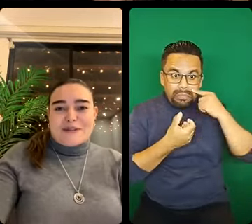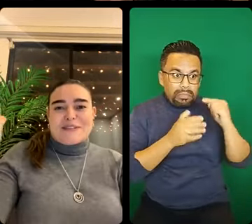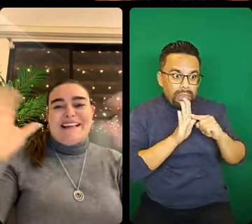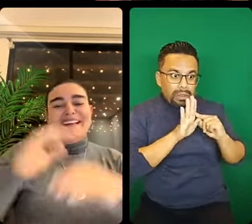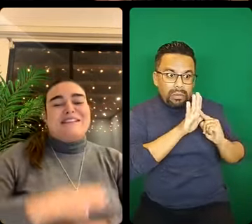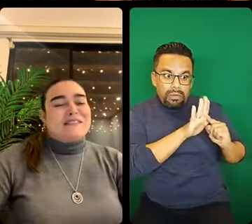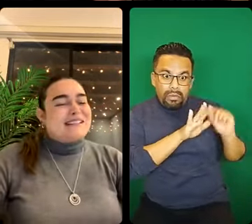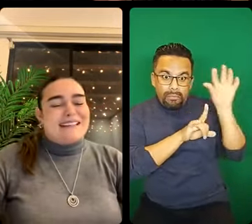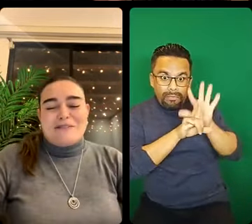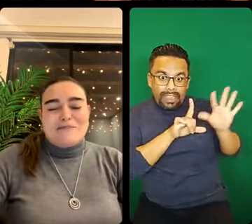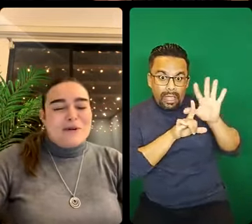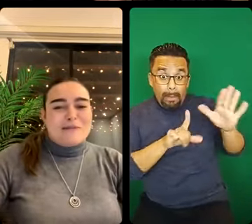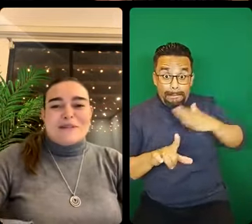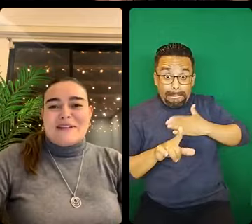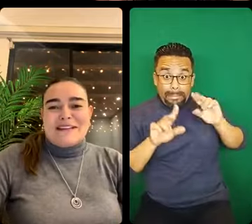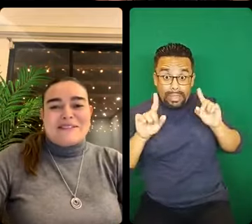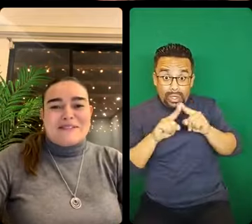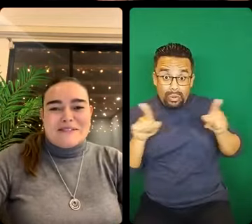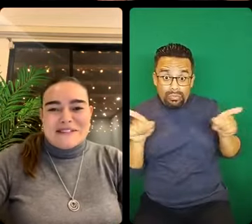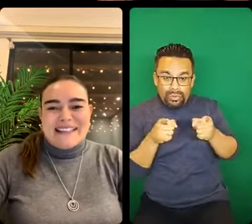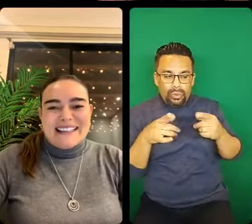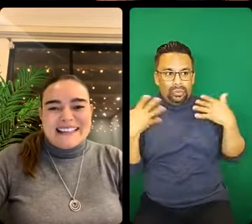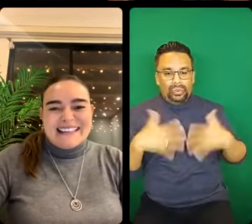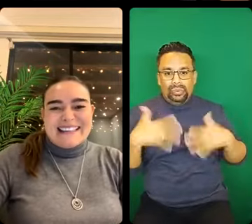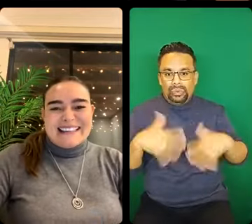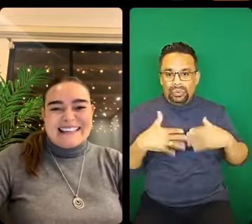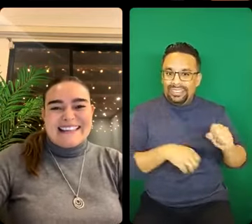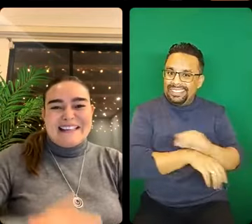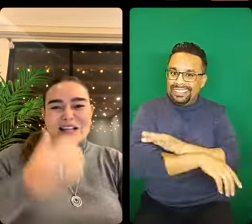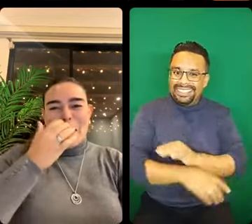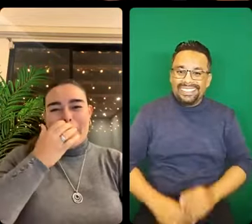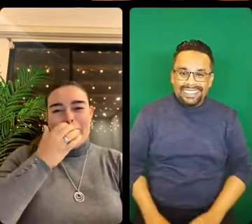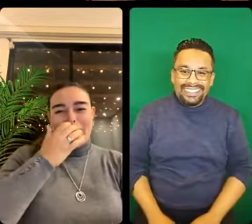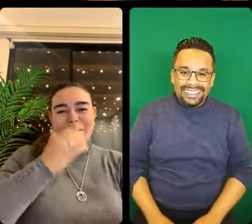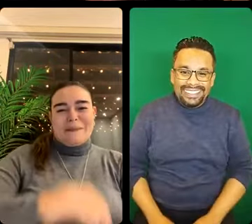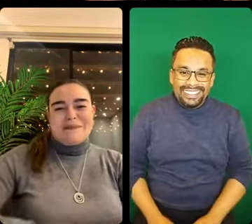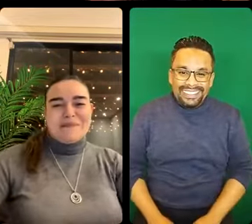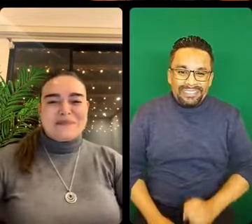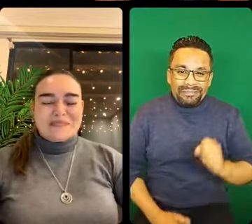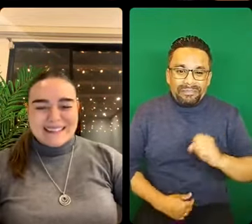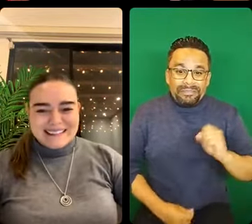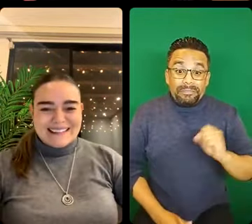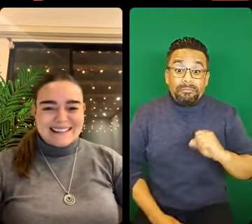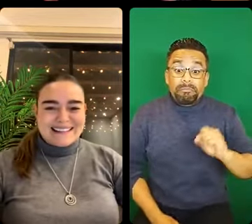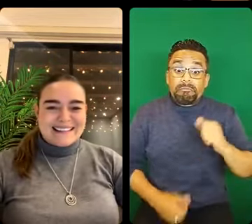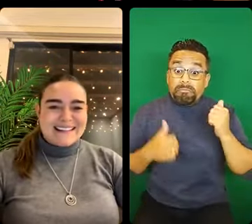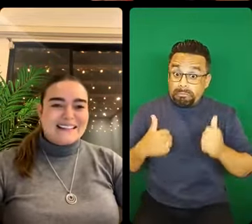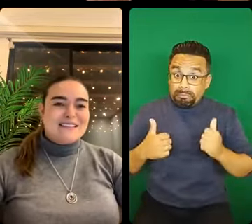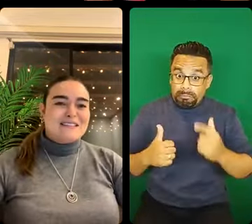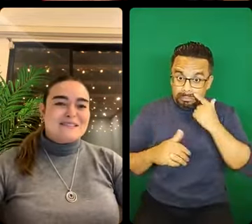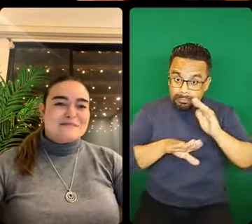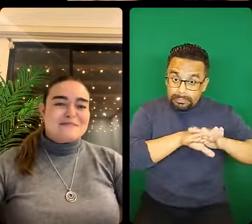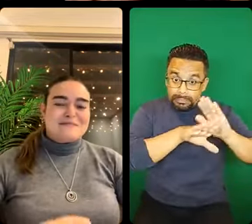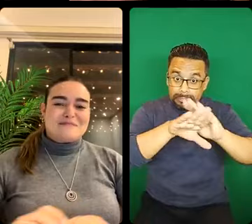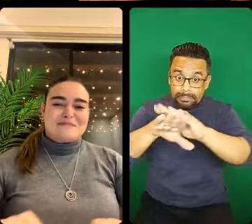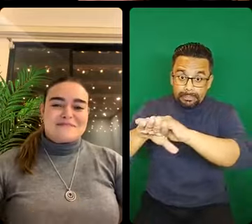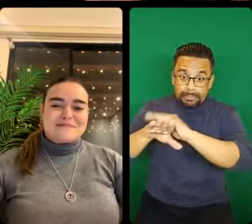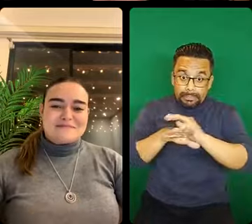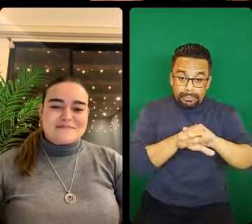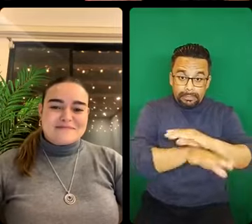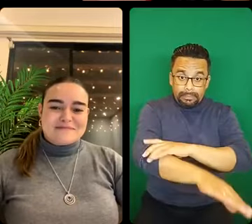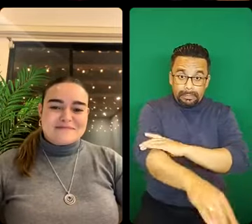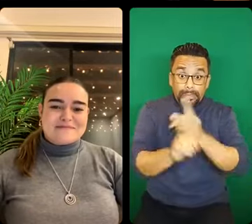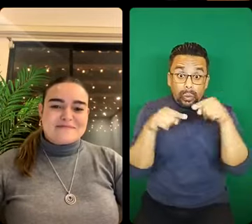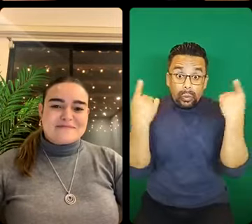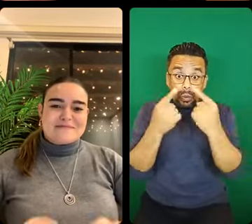sus cortos. Entonces sí, muy emocionados todos. Emoción. Bueno, equipo, pongan atención, todos los que me están escuchando y los